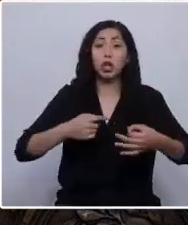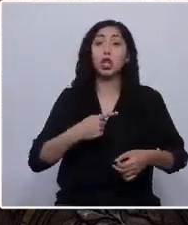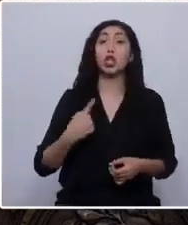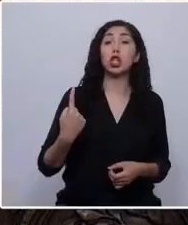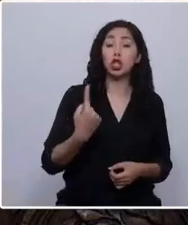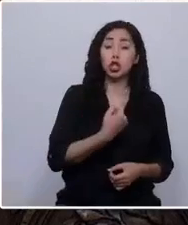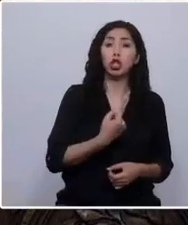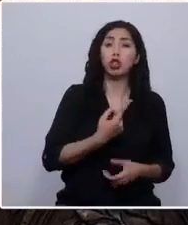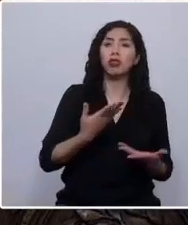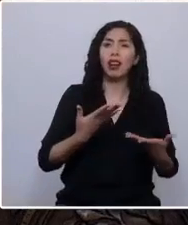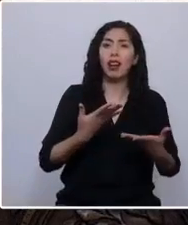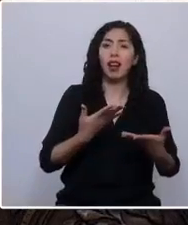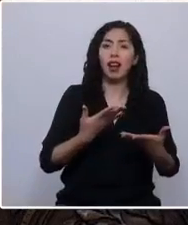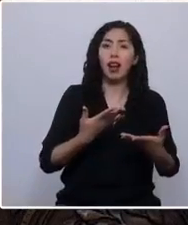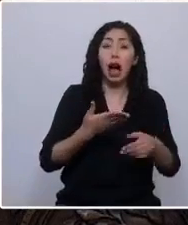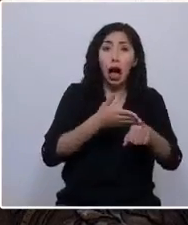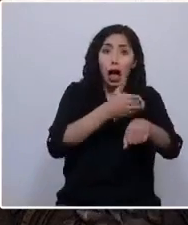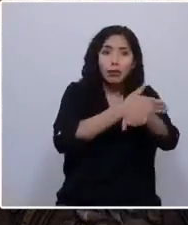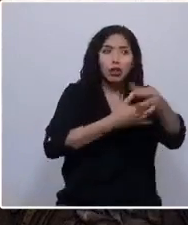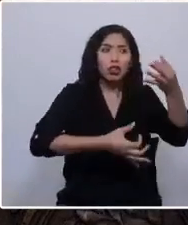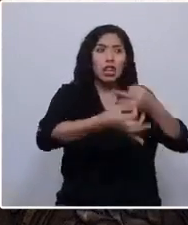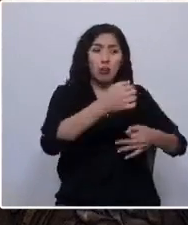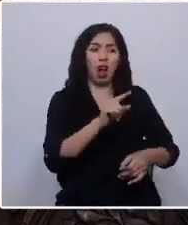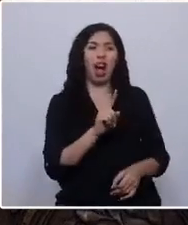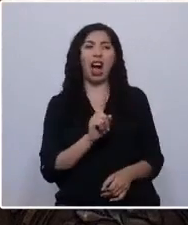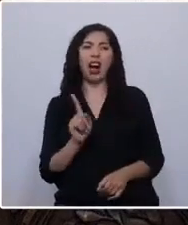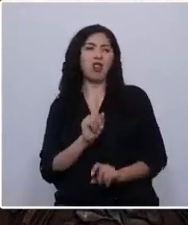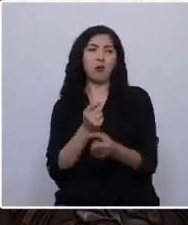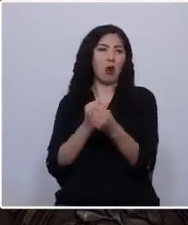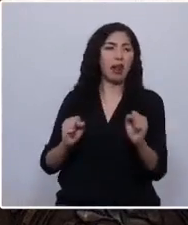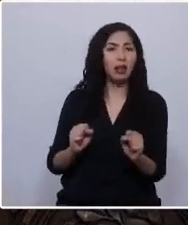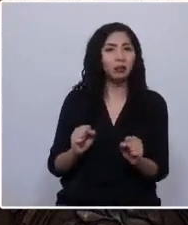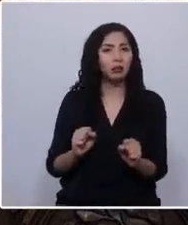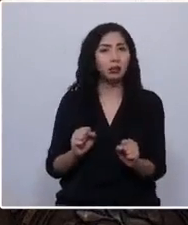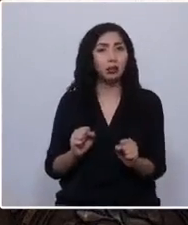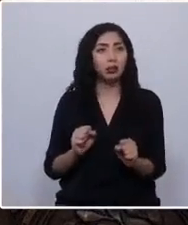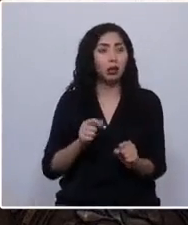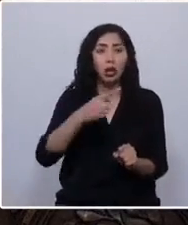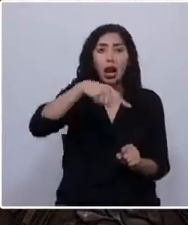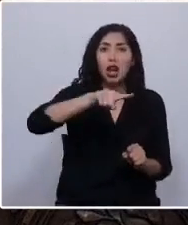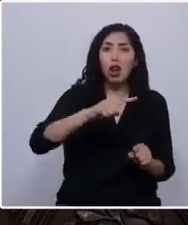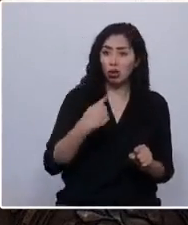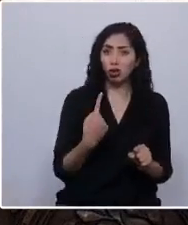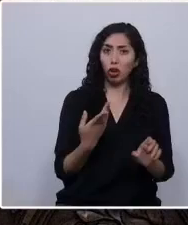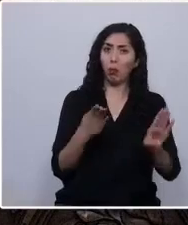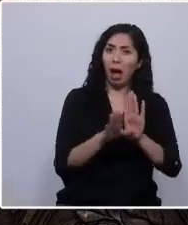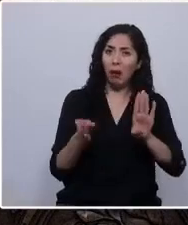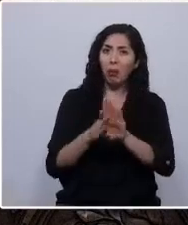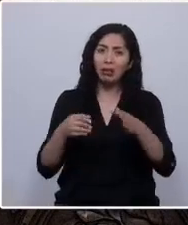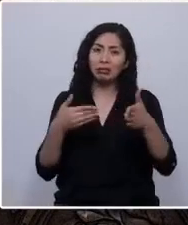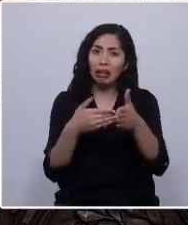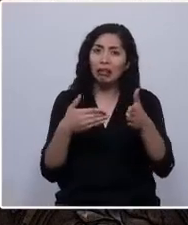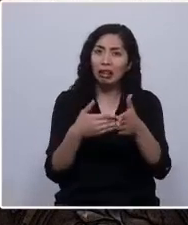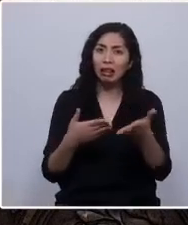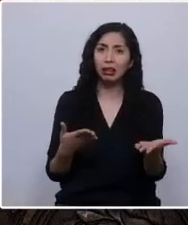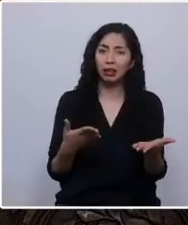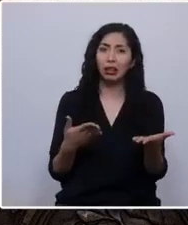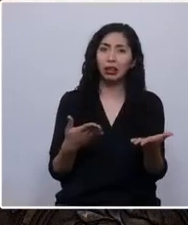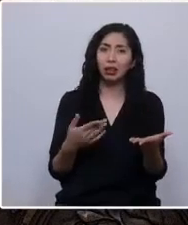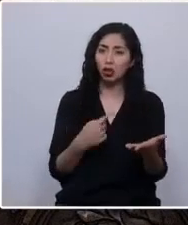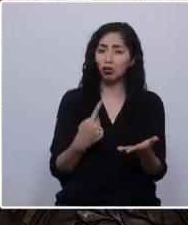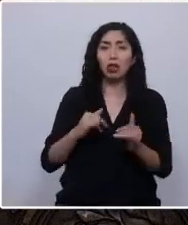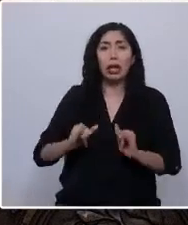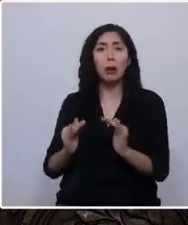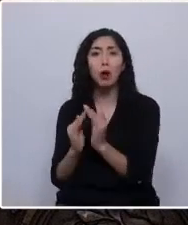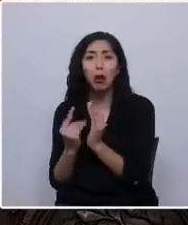dijeron que, nos dijeron que no podríamos, las que les cerraron todas las puertas y encerraron en sus casas. Aquí